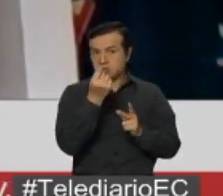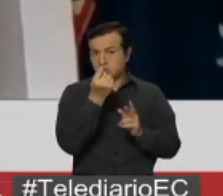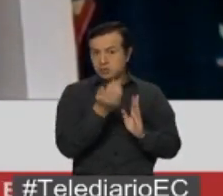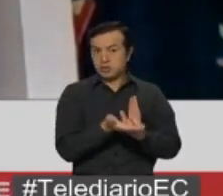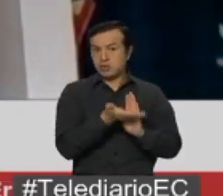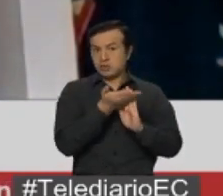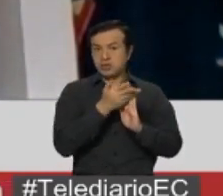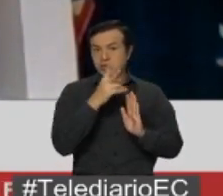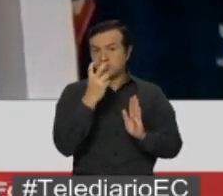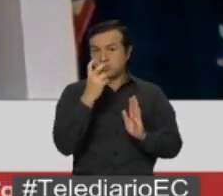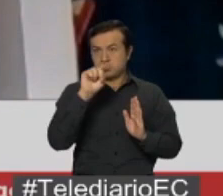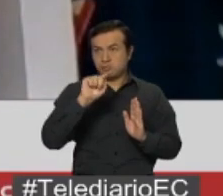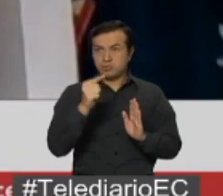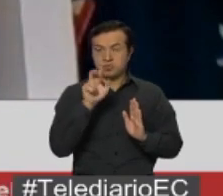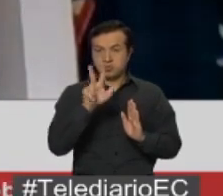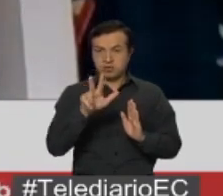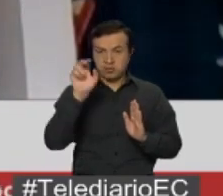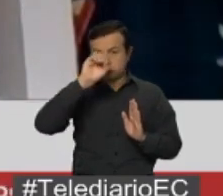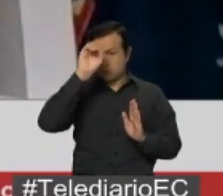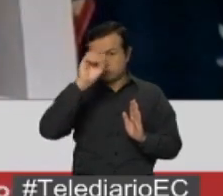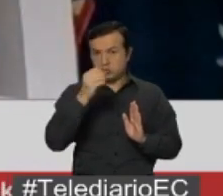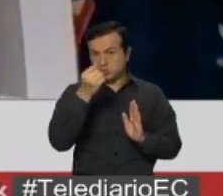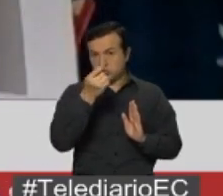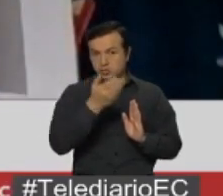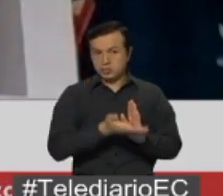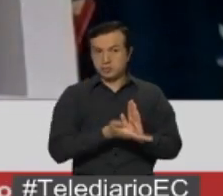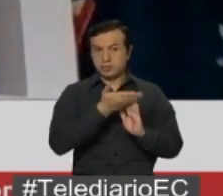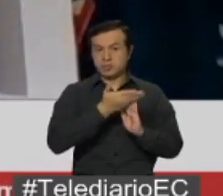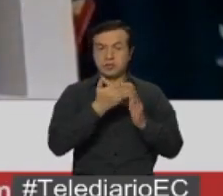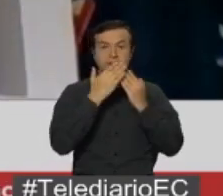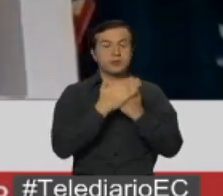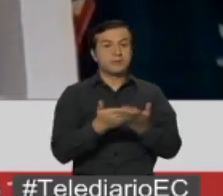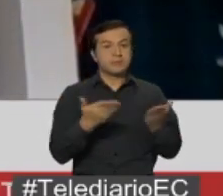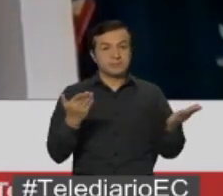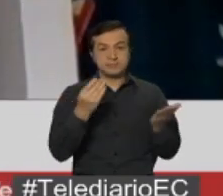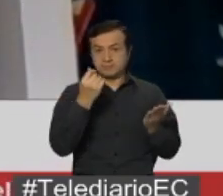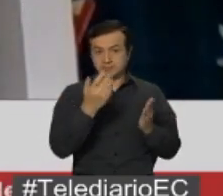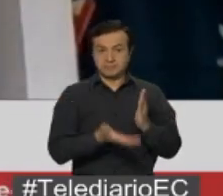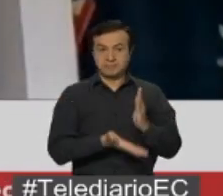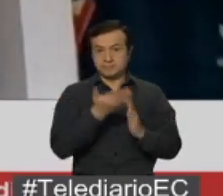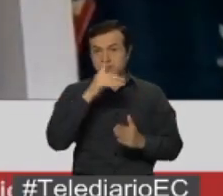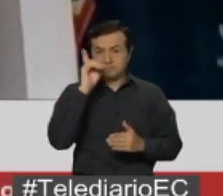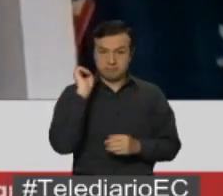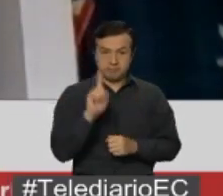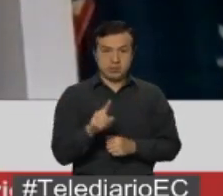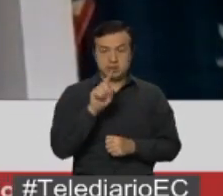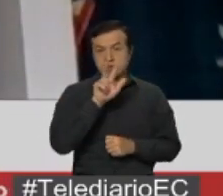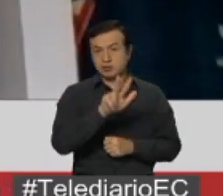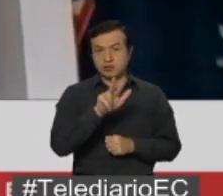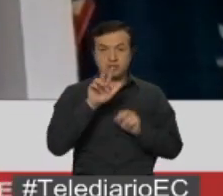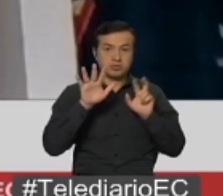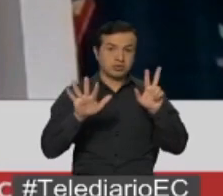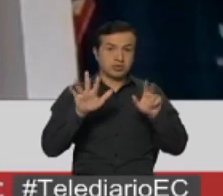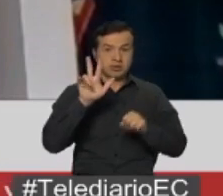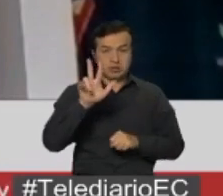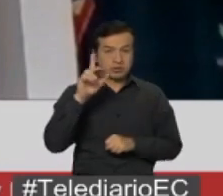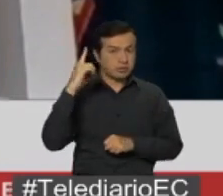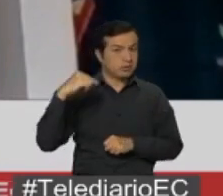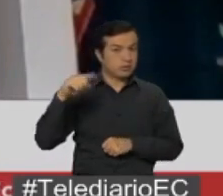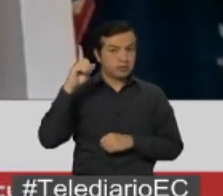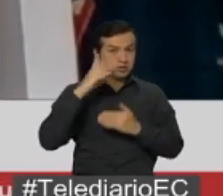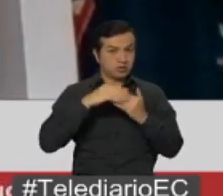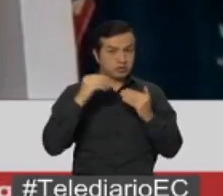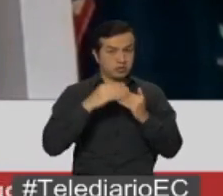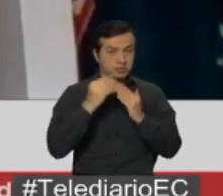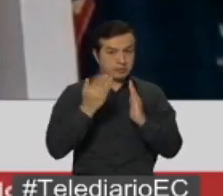del 12.3 por ciento eso significa un aumento de 1.383 millones de dólares